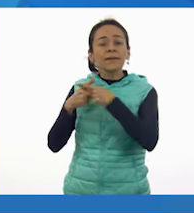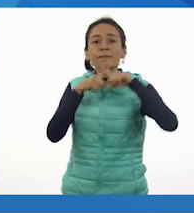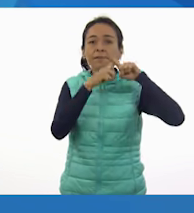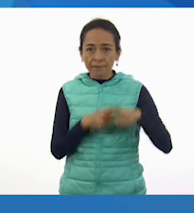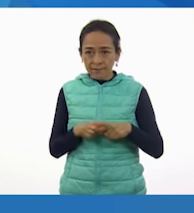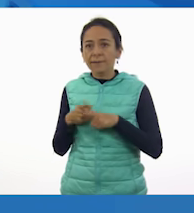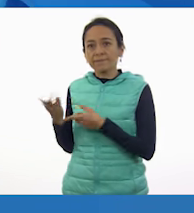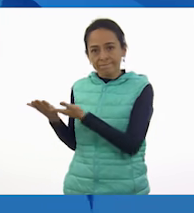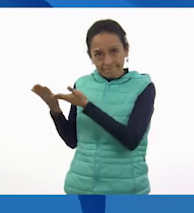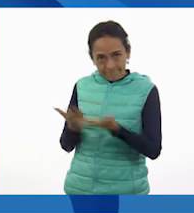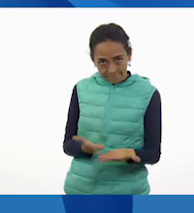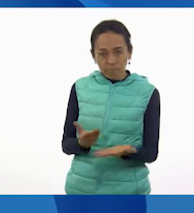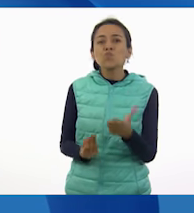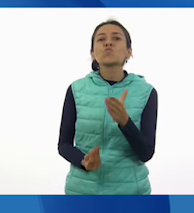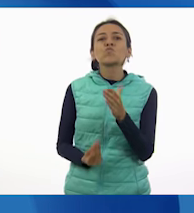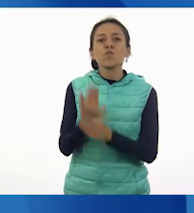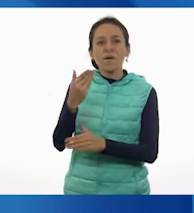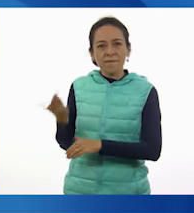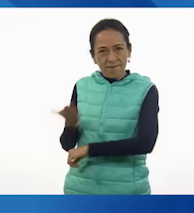¿Por qué no te presentas con los demás?